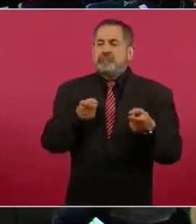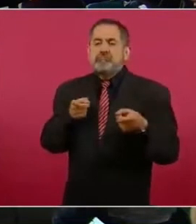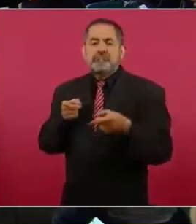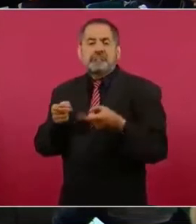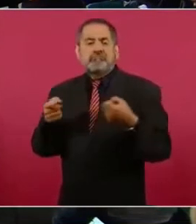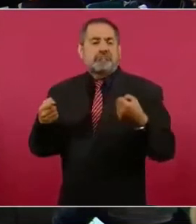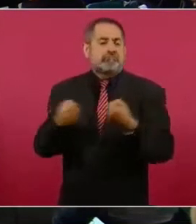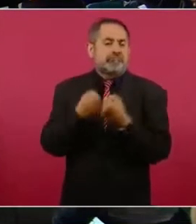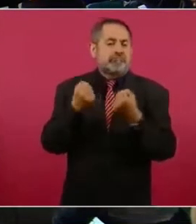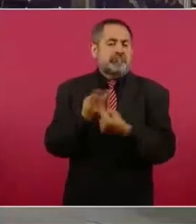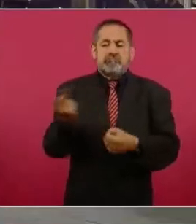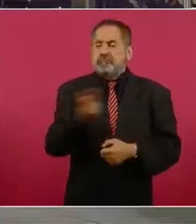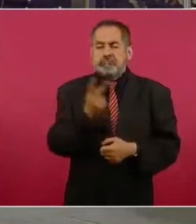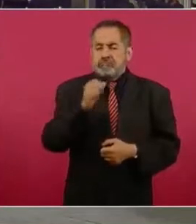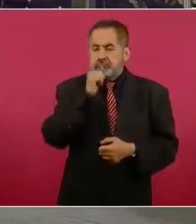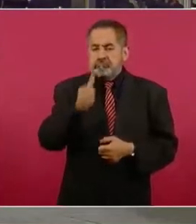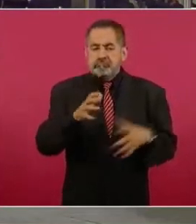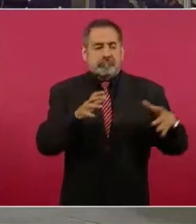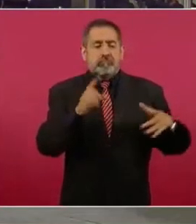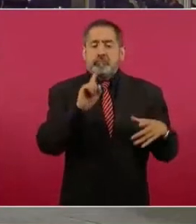entre grupos